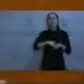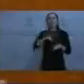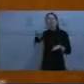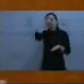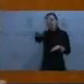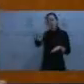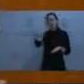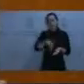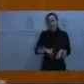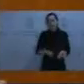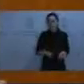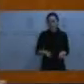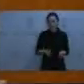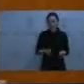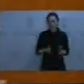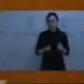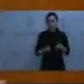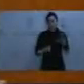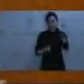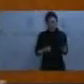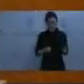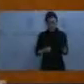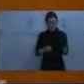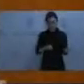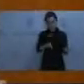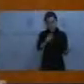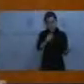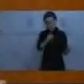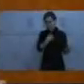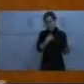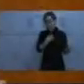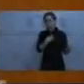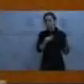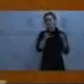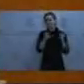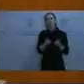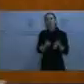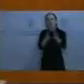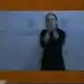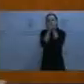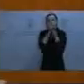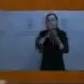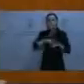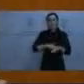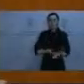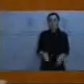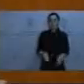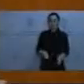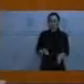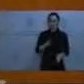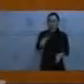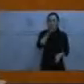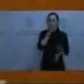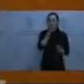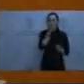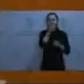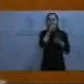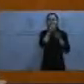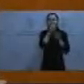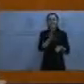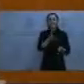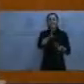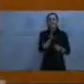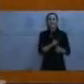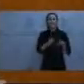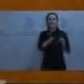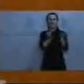parece ser, según sus comentarios, son los jabalíes. Resulta, por ejemplo, que el